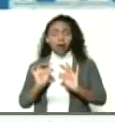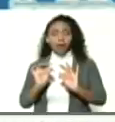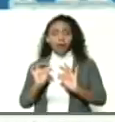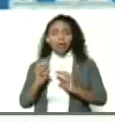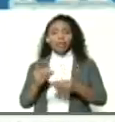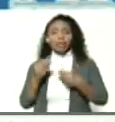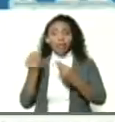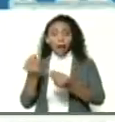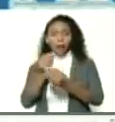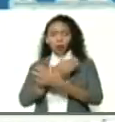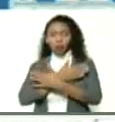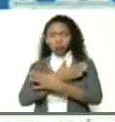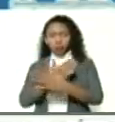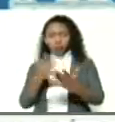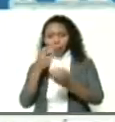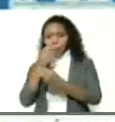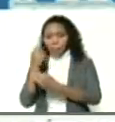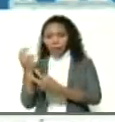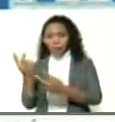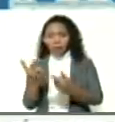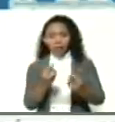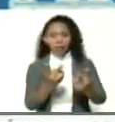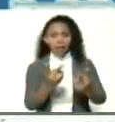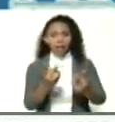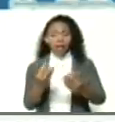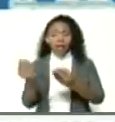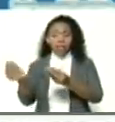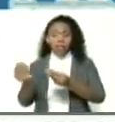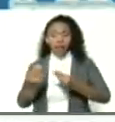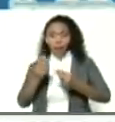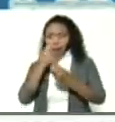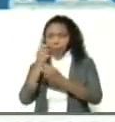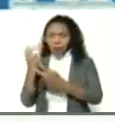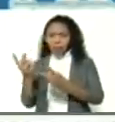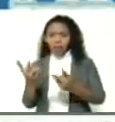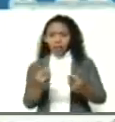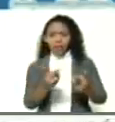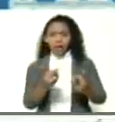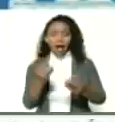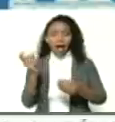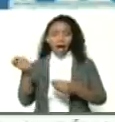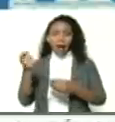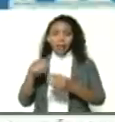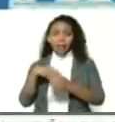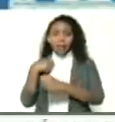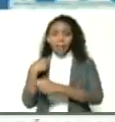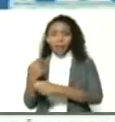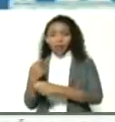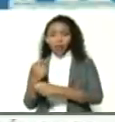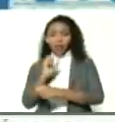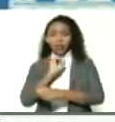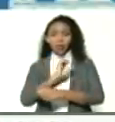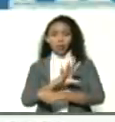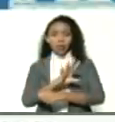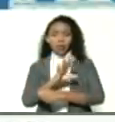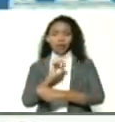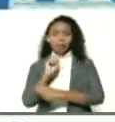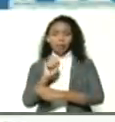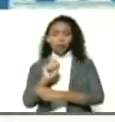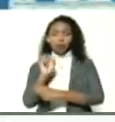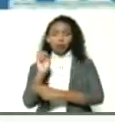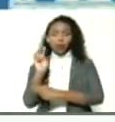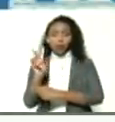damos la bienvenida, escúchese bien, damos la bienvenida al depósito de 59.2